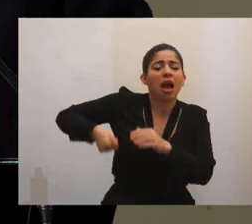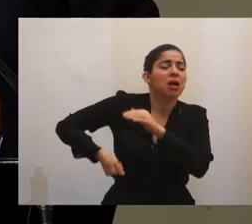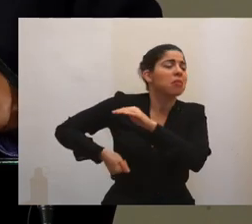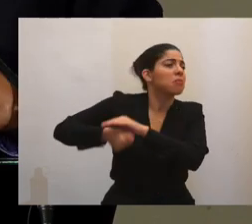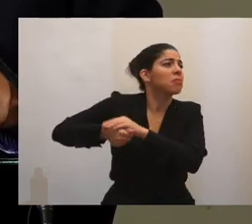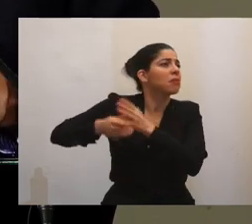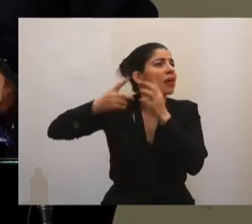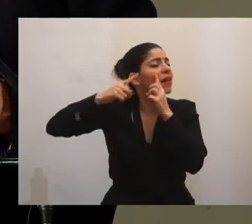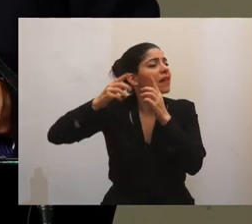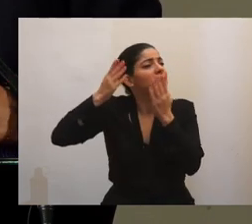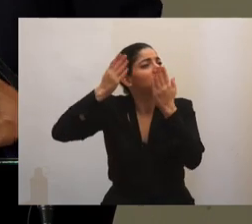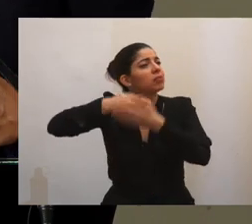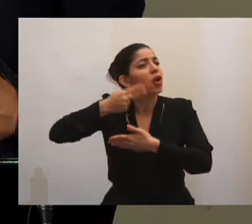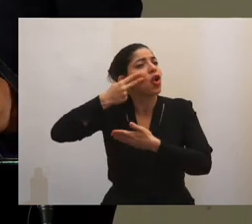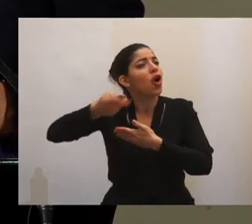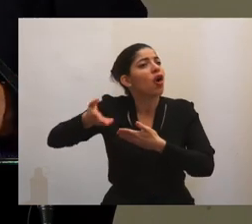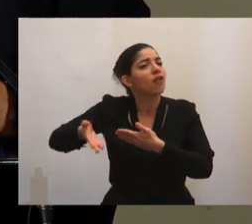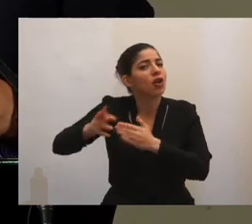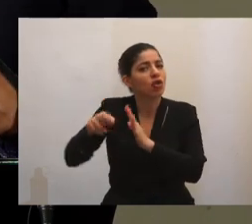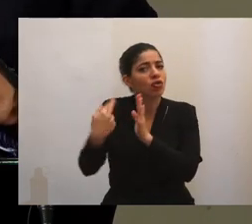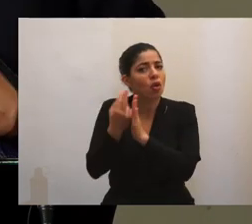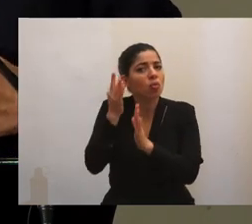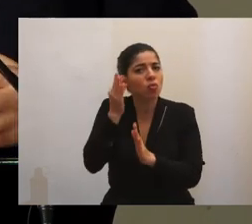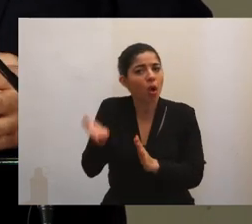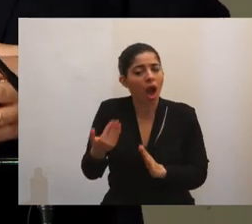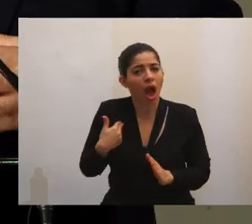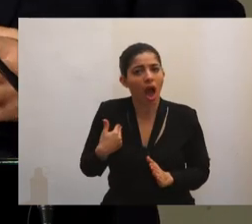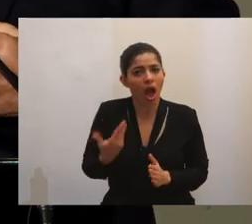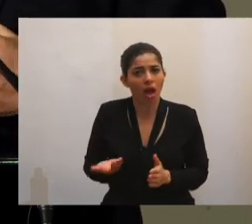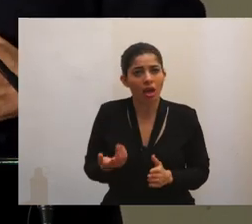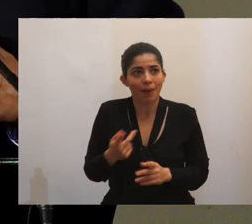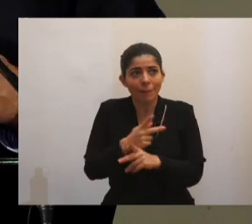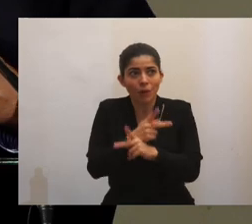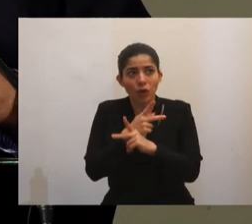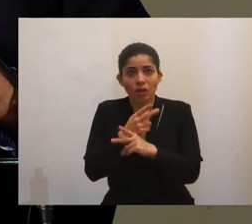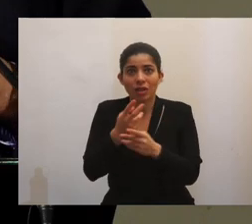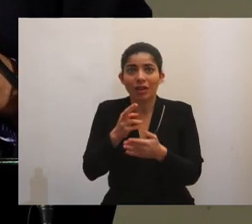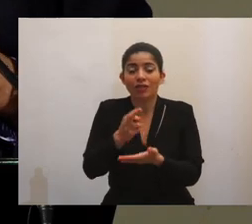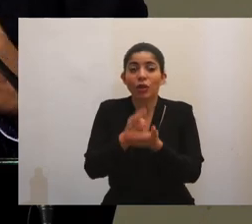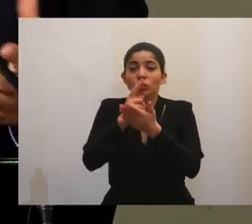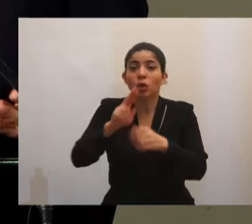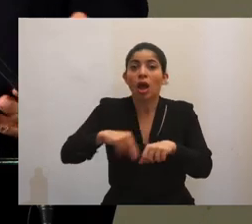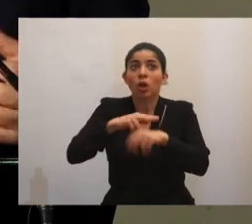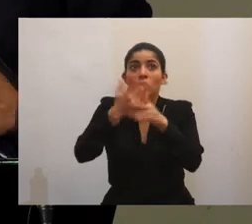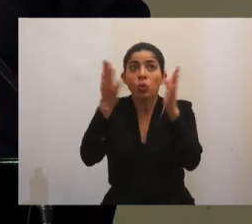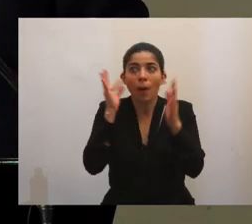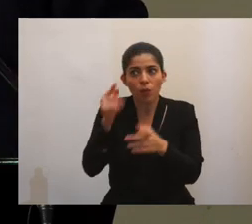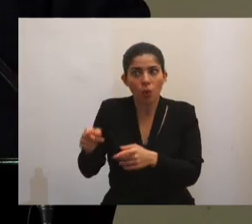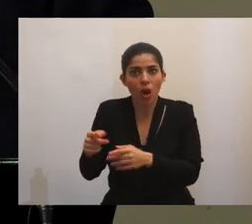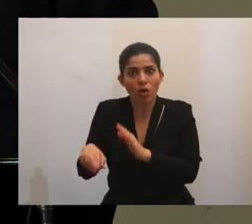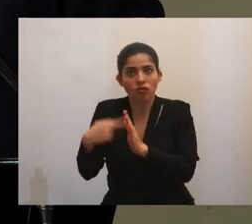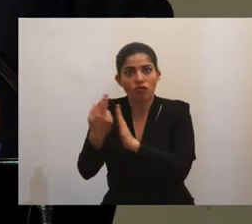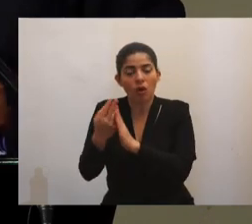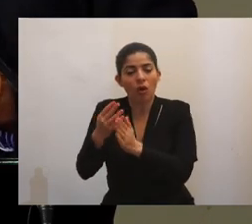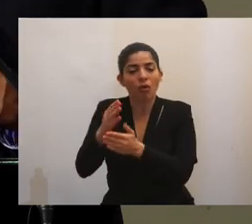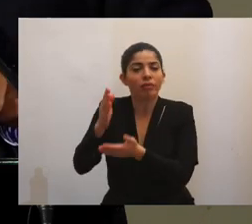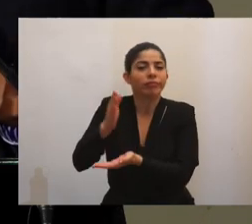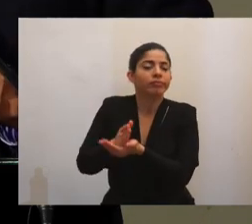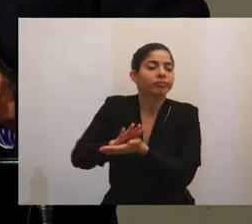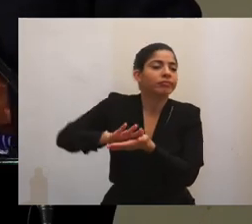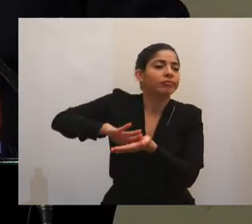el rol que cumplen las mujeres, como decíamos, en la protección de los recursos naturales, pero sobre todo limitar su